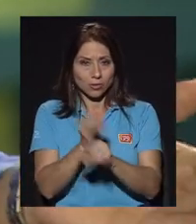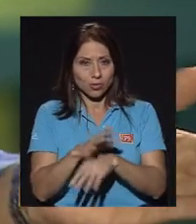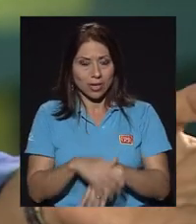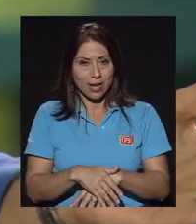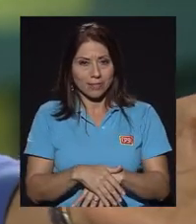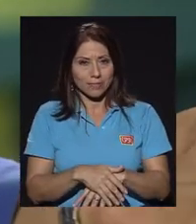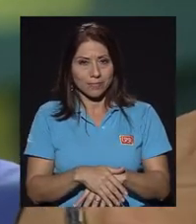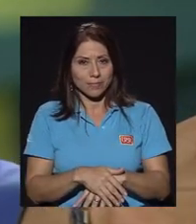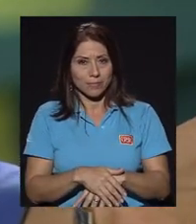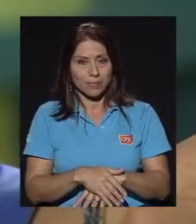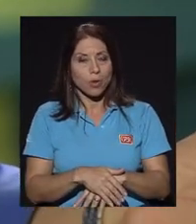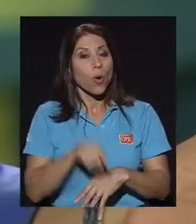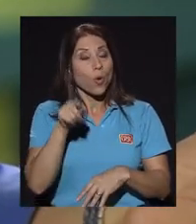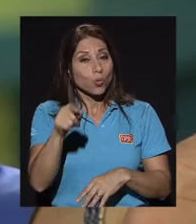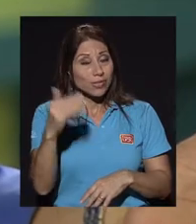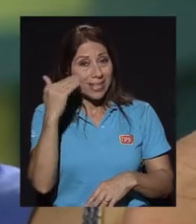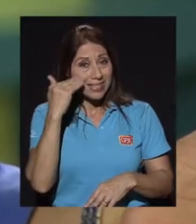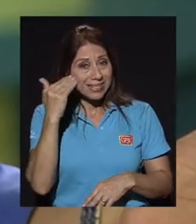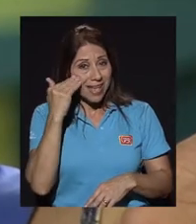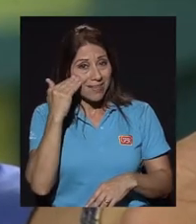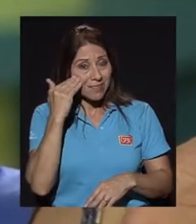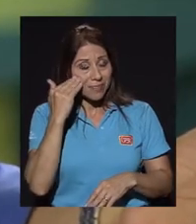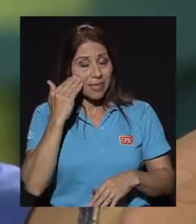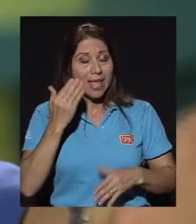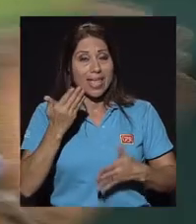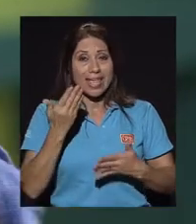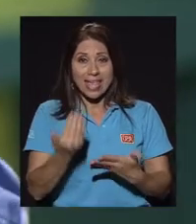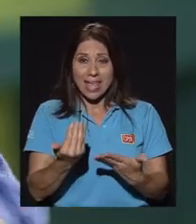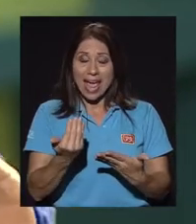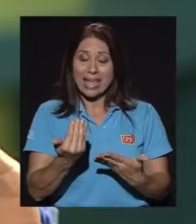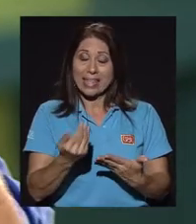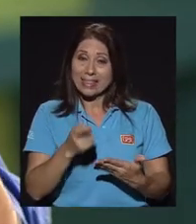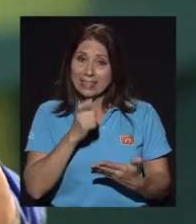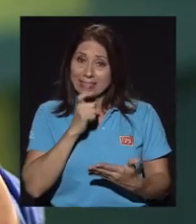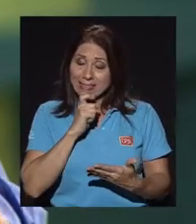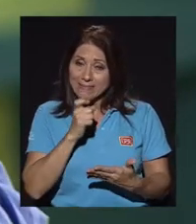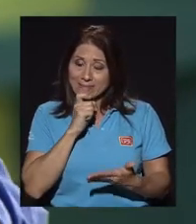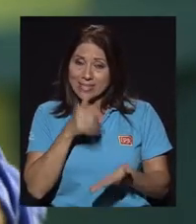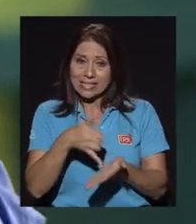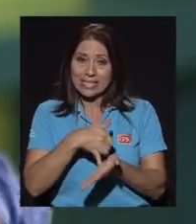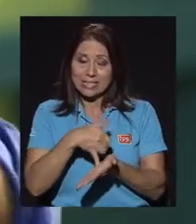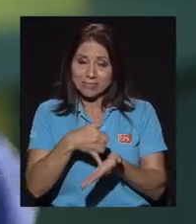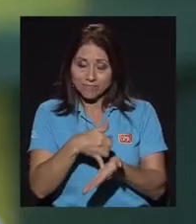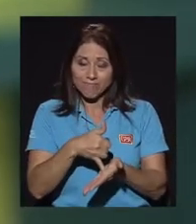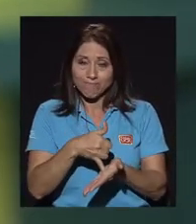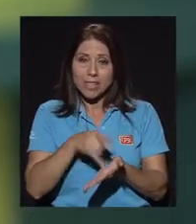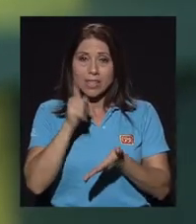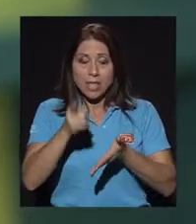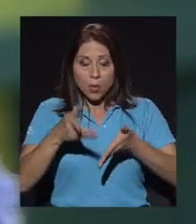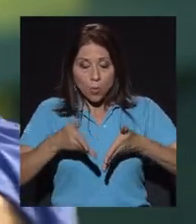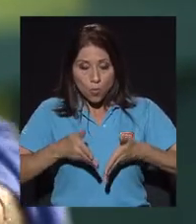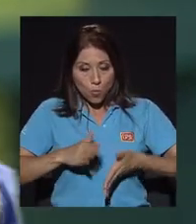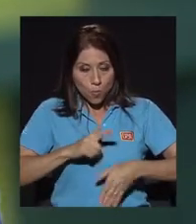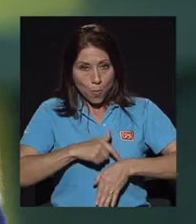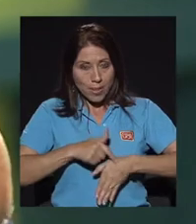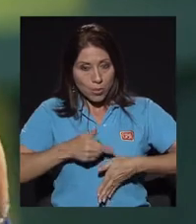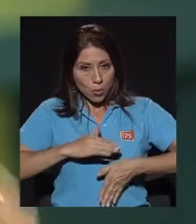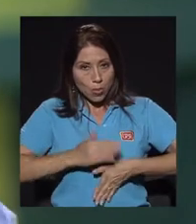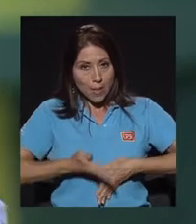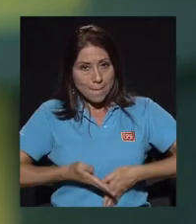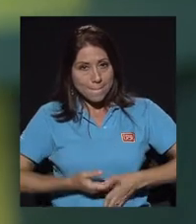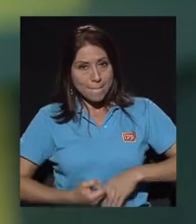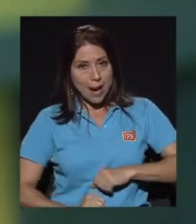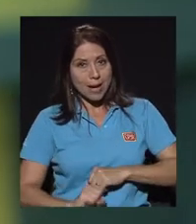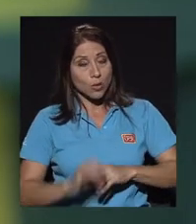a algo tan simple como un parto bien atendido. Bueno, no voy a profundizar más, pero he ahí una tarea